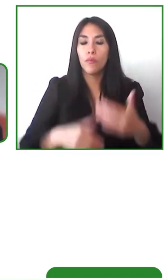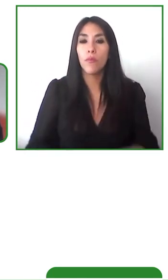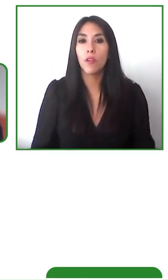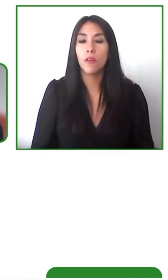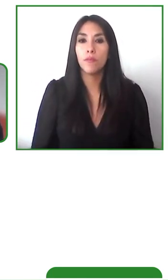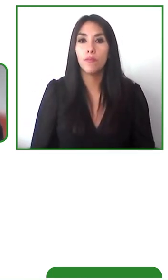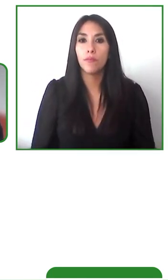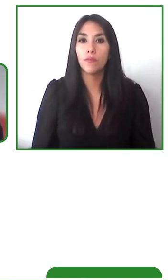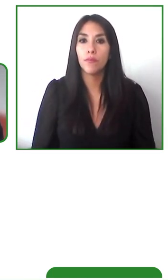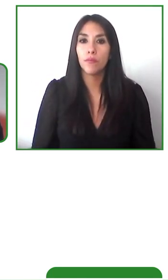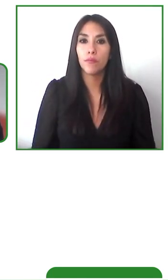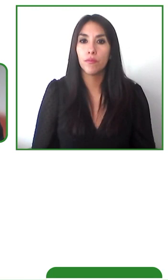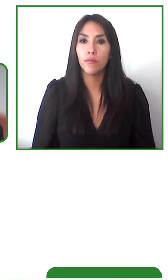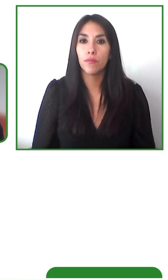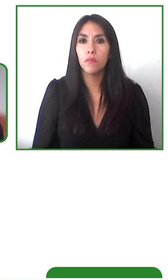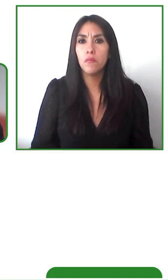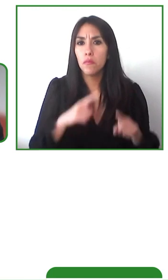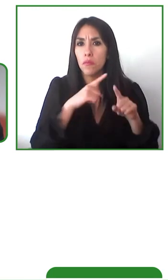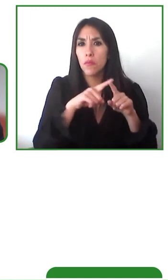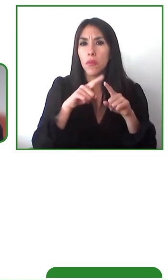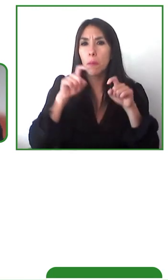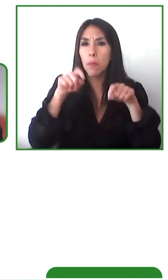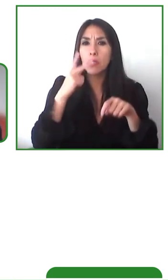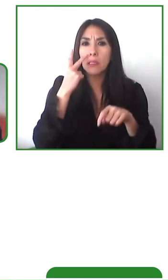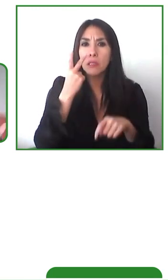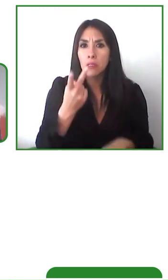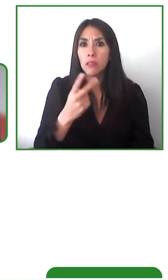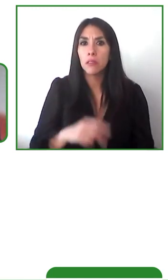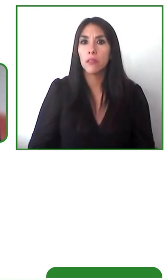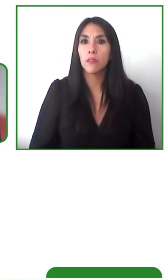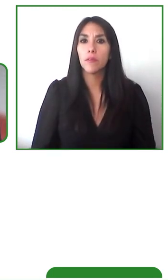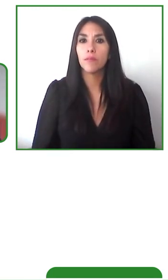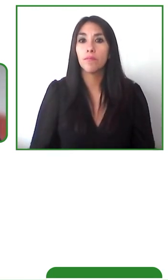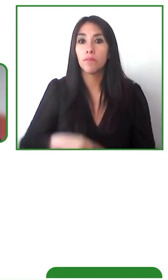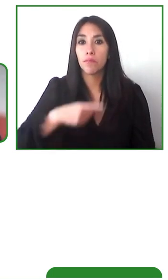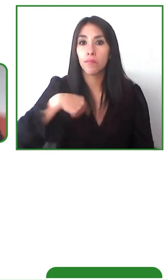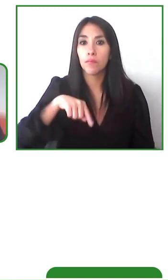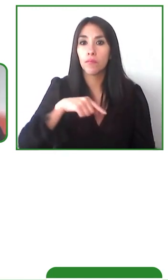No estamos haciéndolo para ellos, sino con ellos.